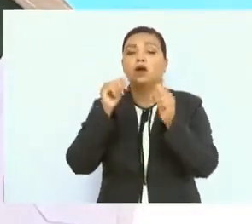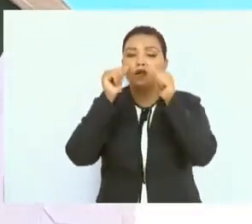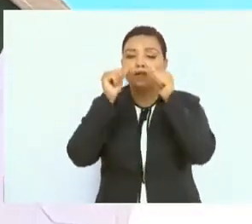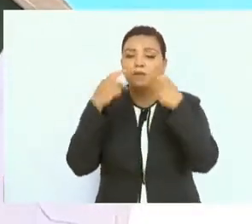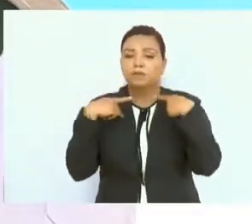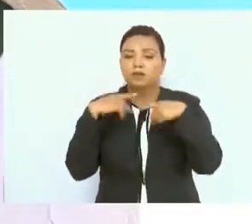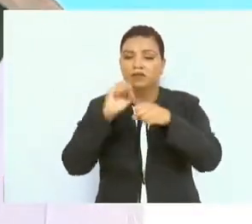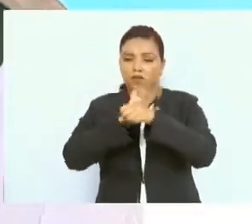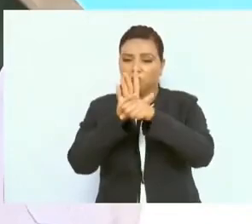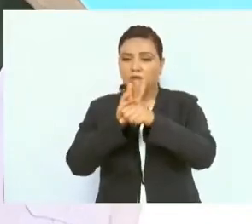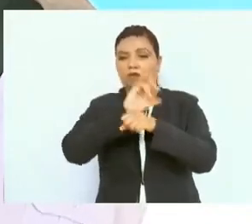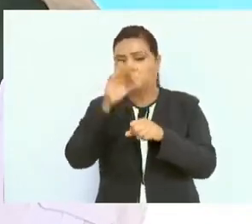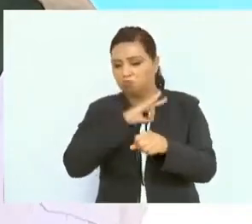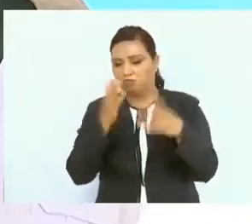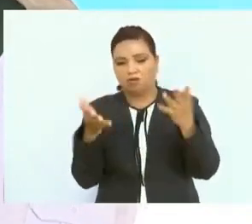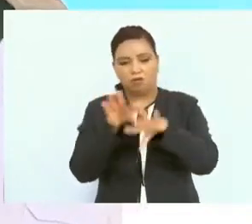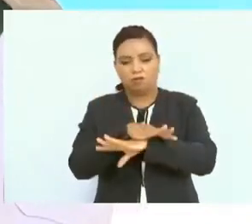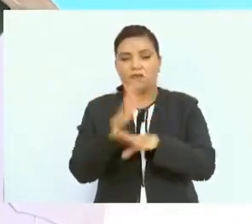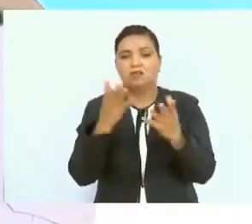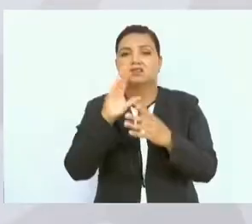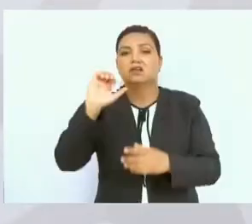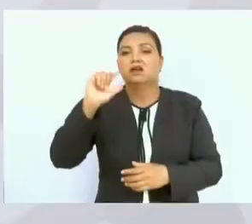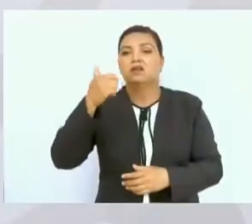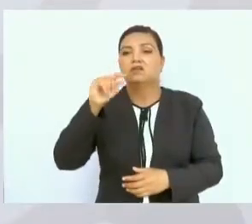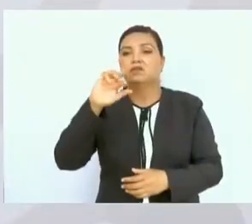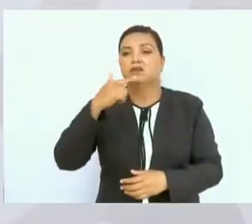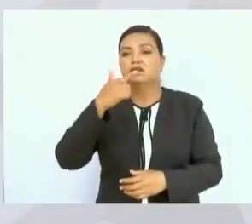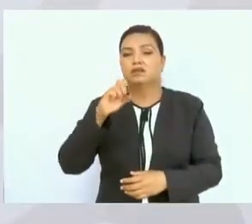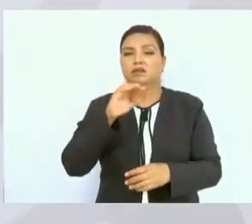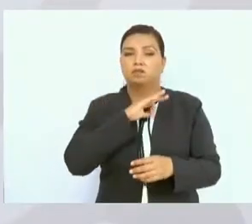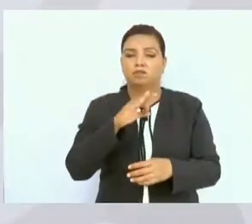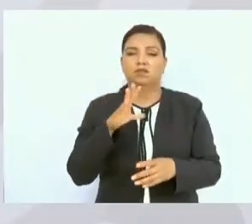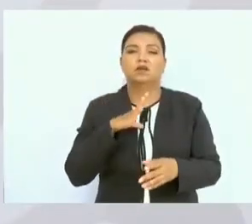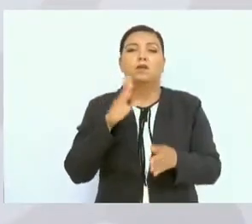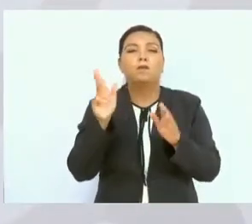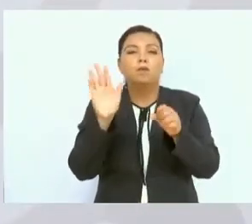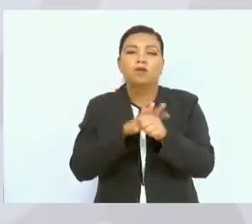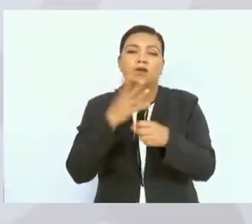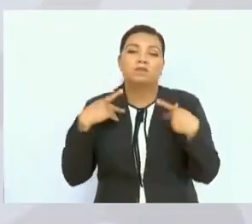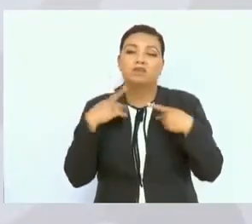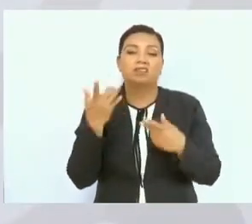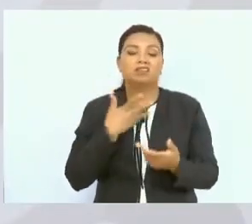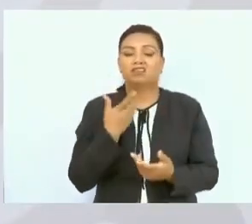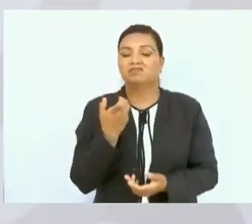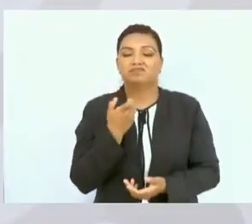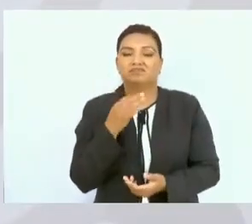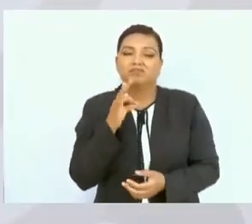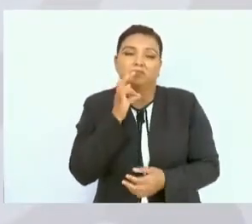esa población que, además de no tener seguridad social, muchas veces tiene muy pocos recursos.